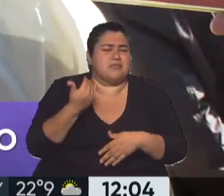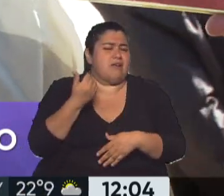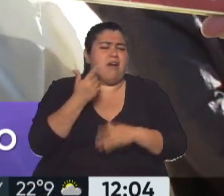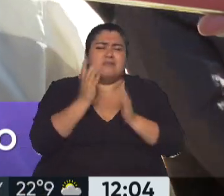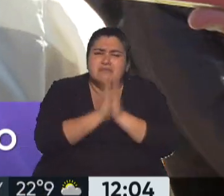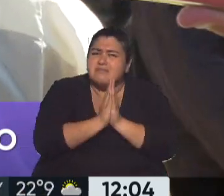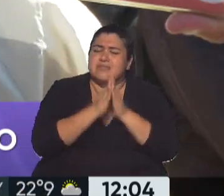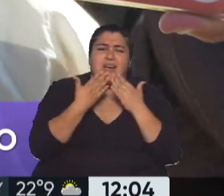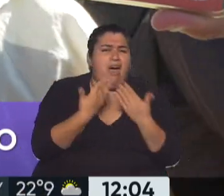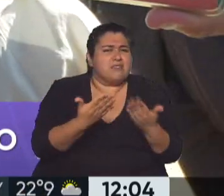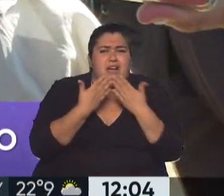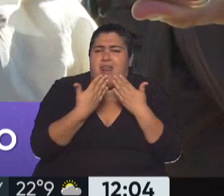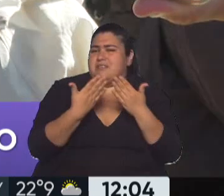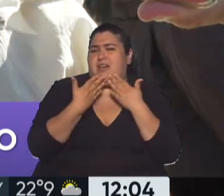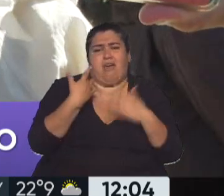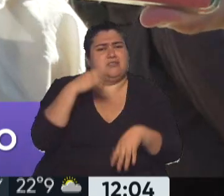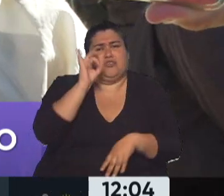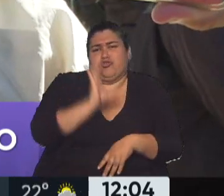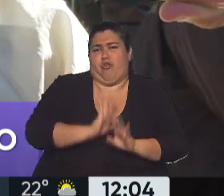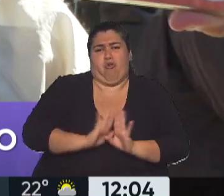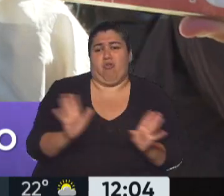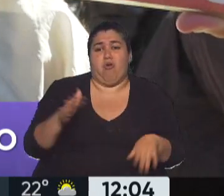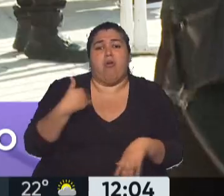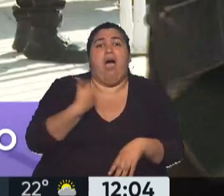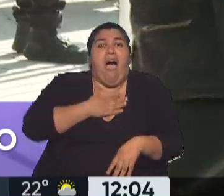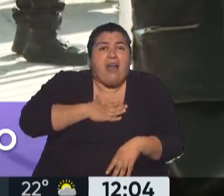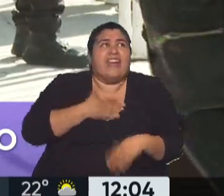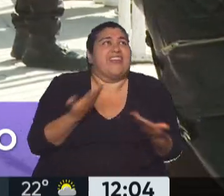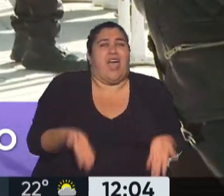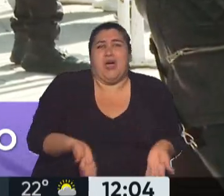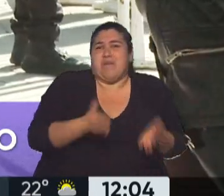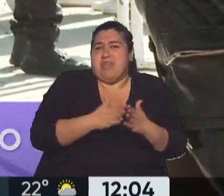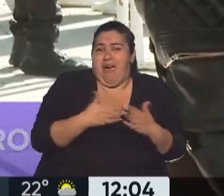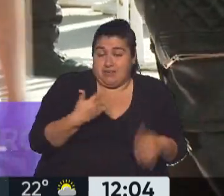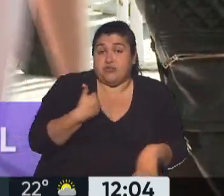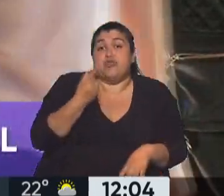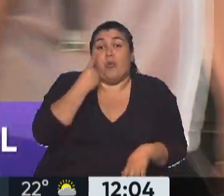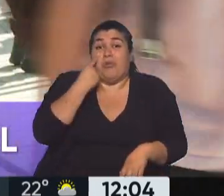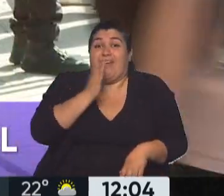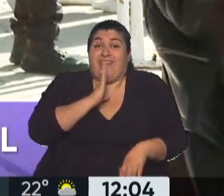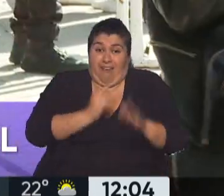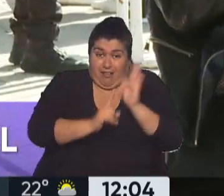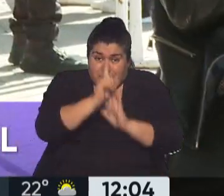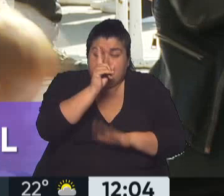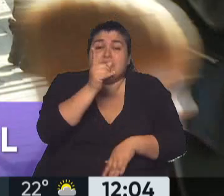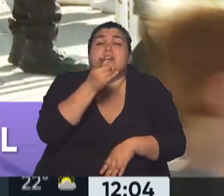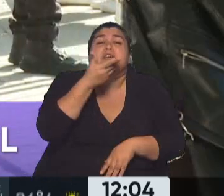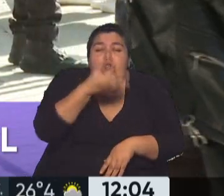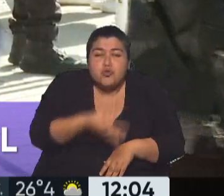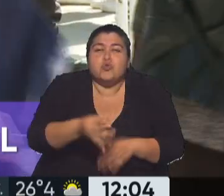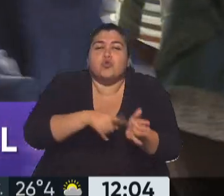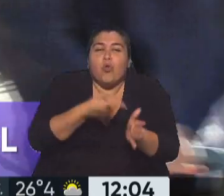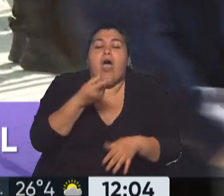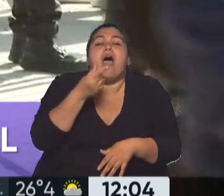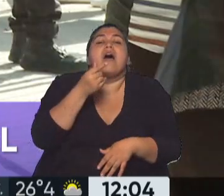bueno, la alegría de estar de vuelta en casa, ¿no? Yo vivía en el norte de Israel, en una ciudad que se llama Fula, cercana